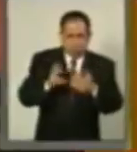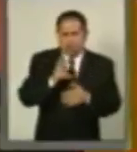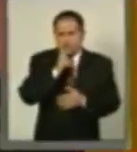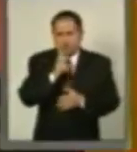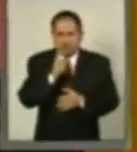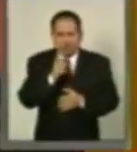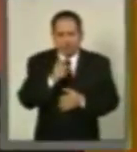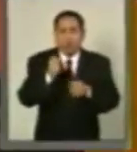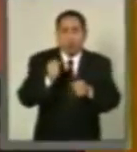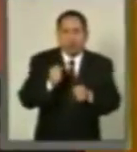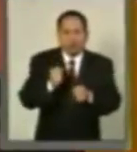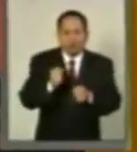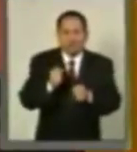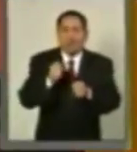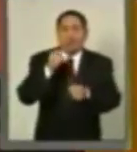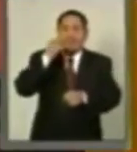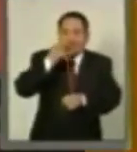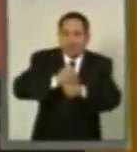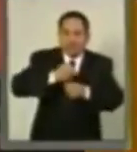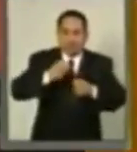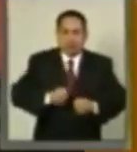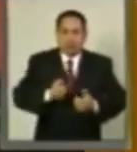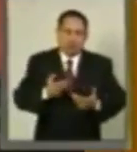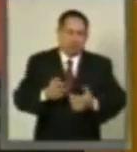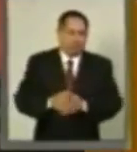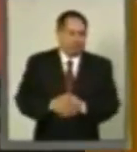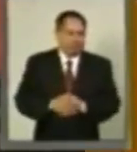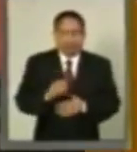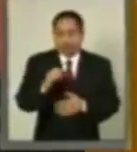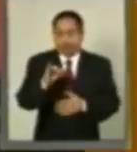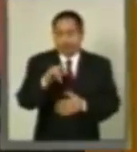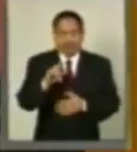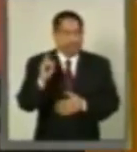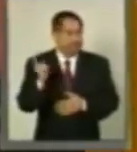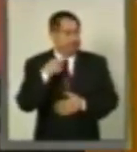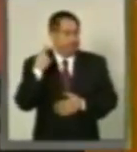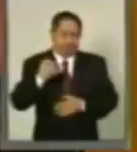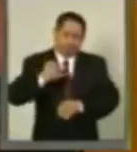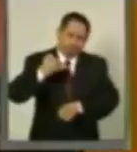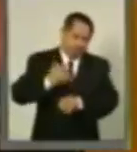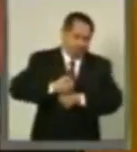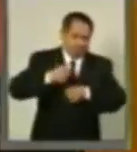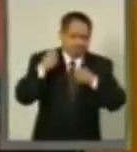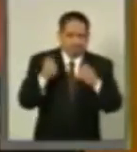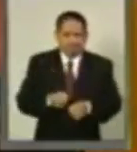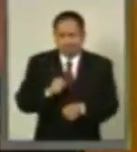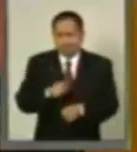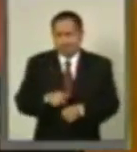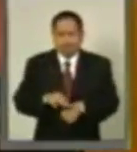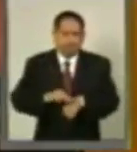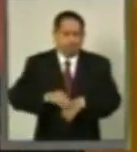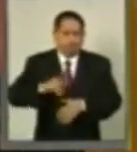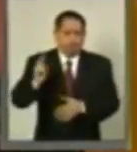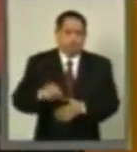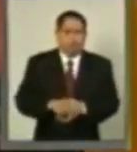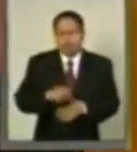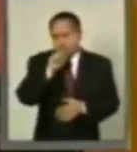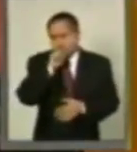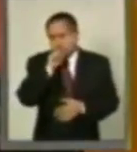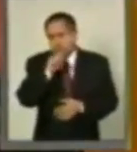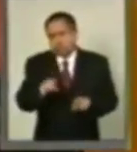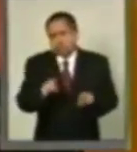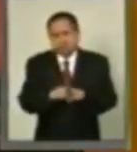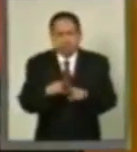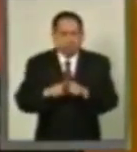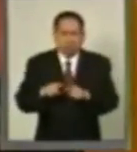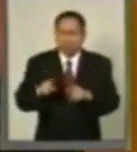decirlo. Esta crisis de inseguridad que estamos viviendo, lo mismo ha venido ocurriendo en el